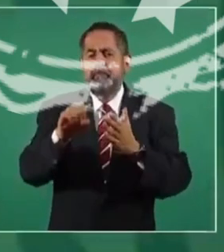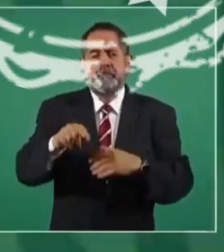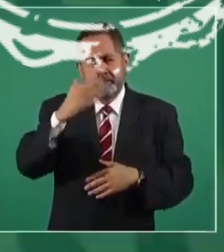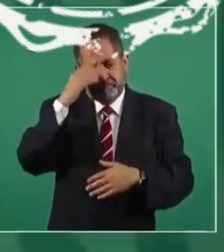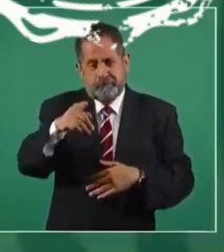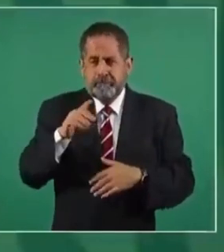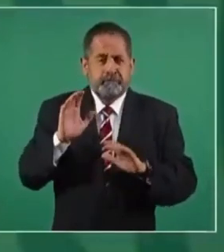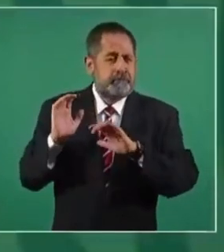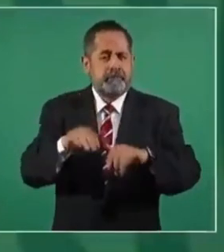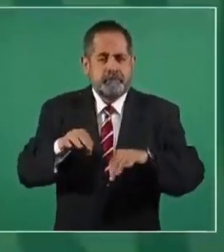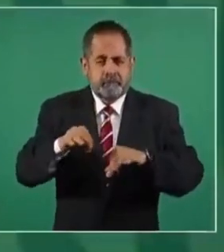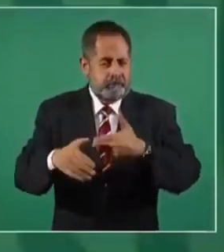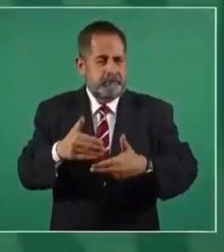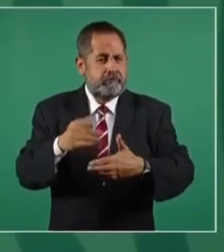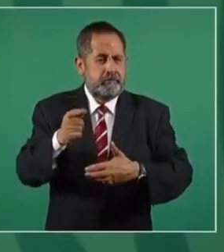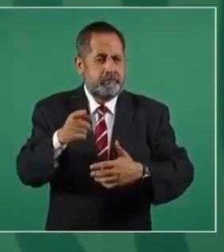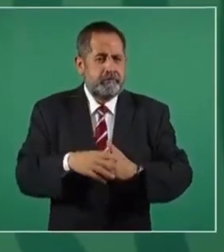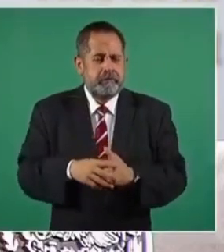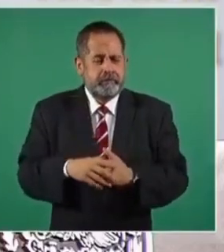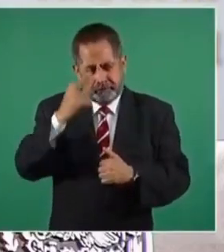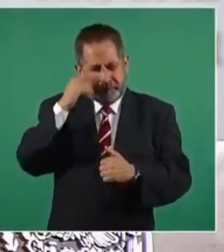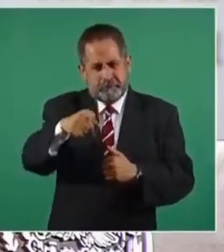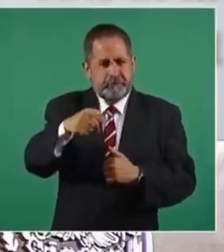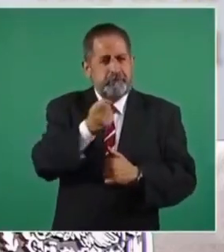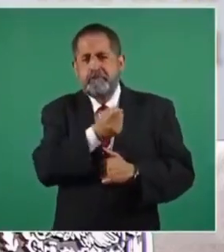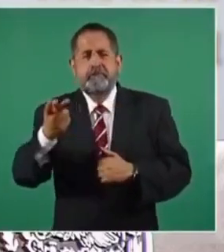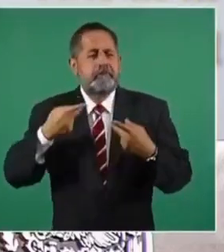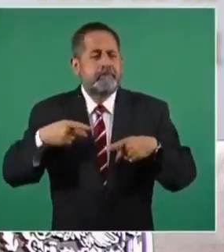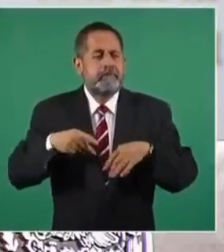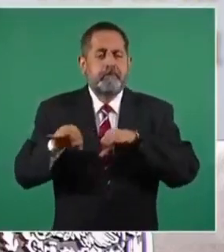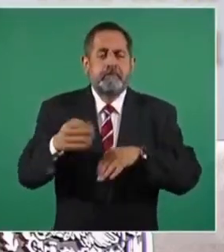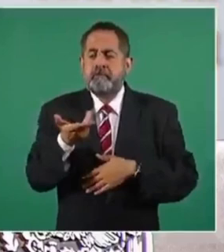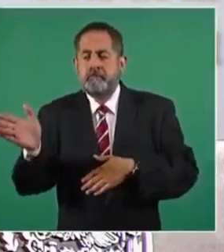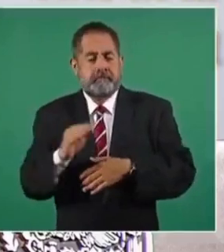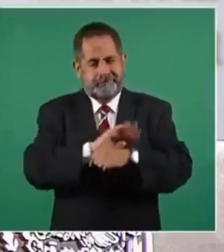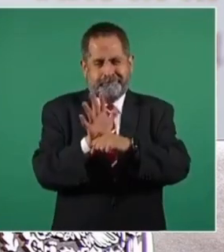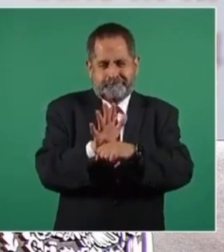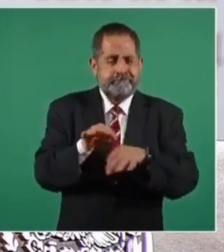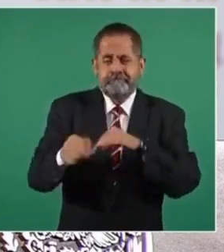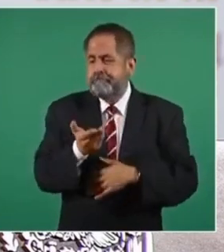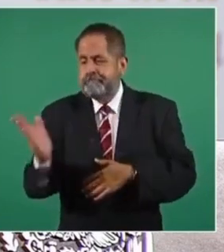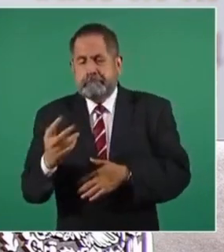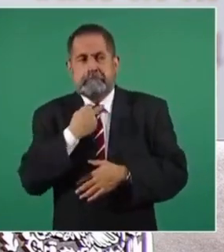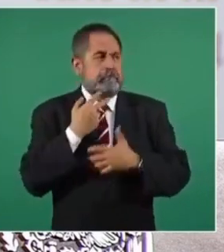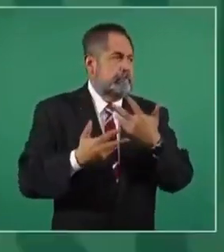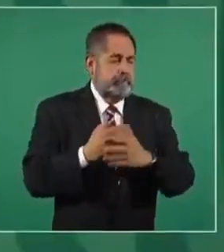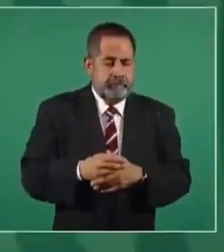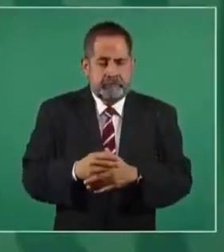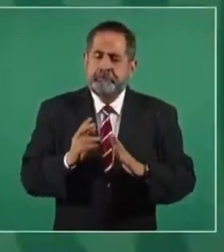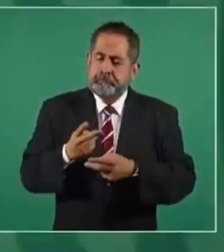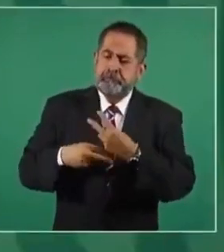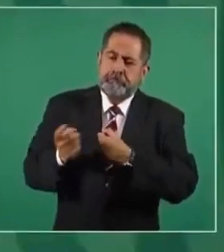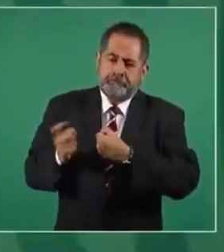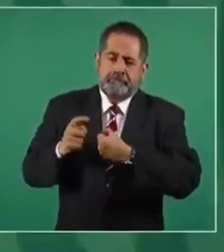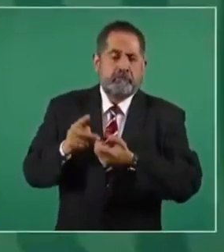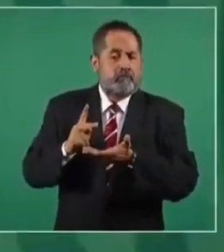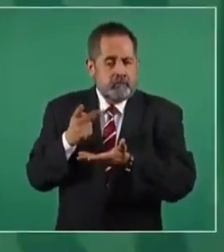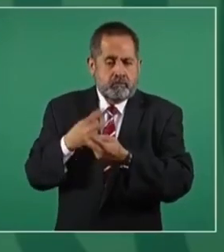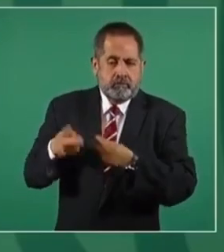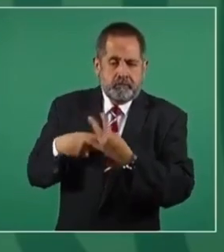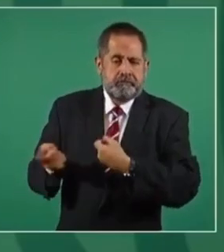por ejemplo, en recuperación de empleos perdidos por la pandemia. Ya vamos a estar muy cerca